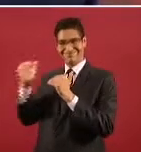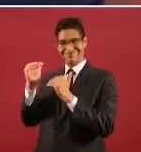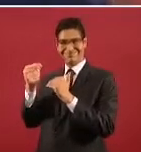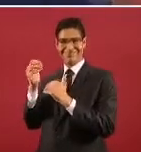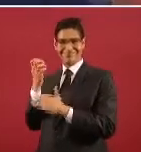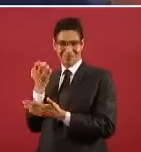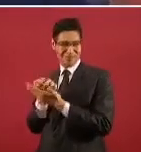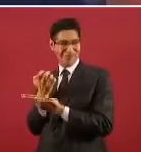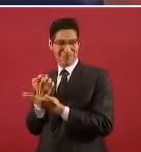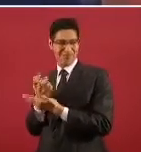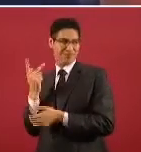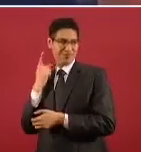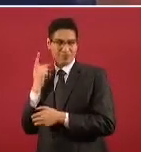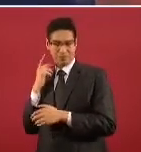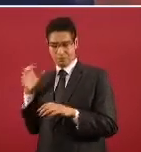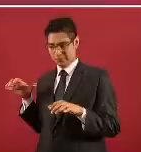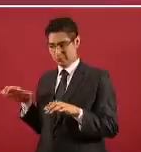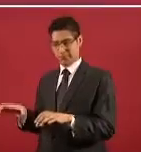otra cosa